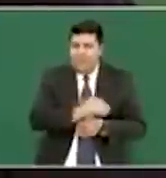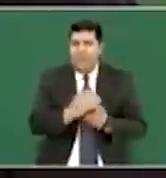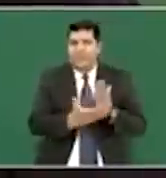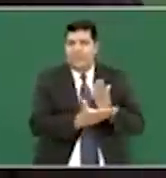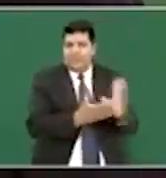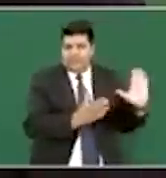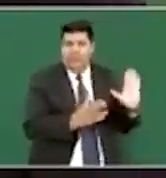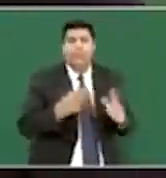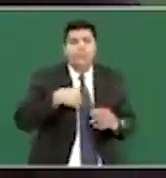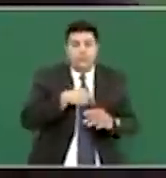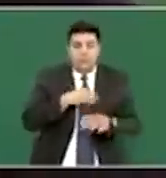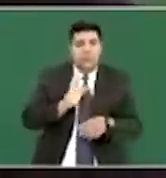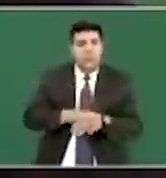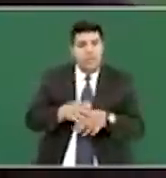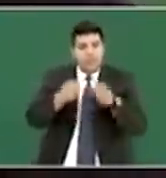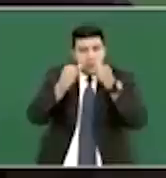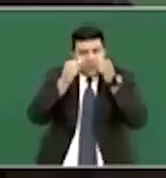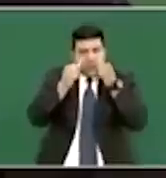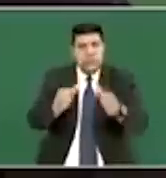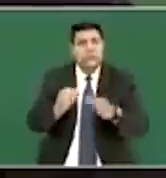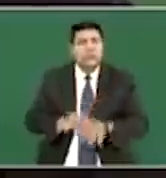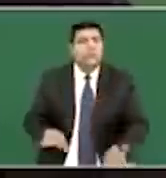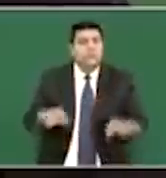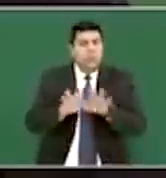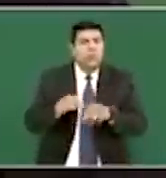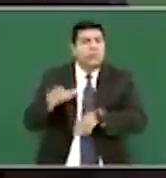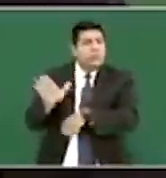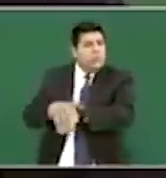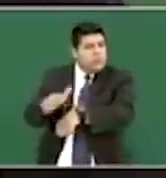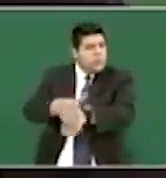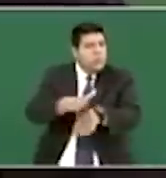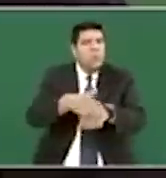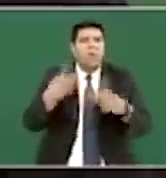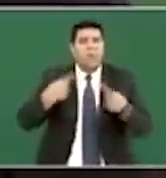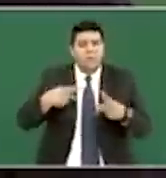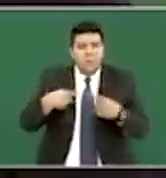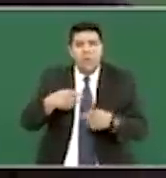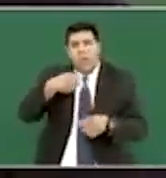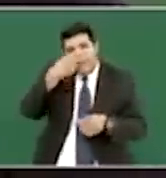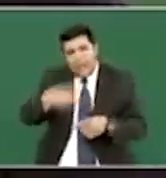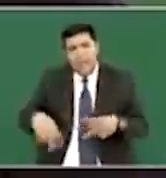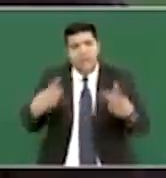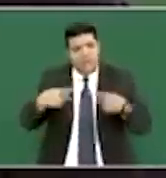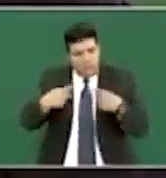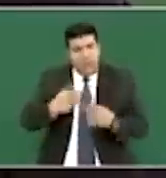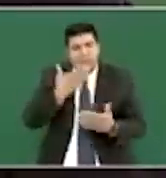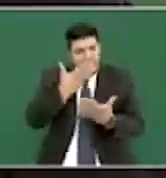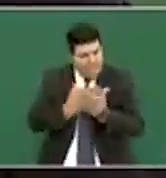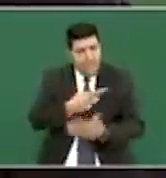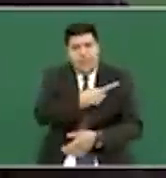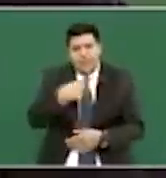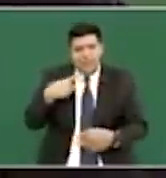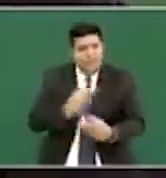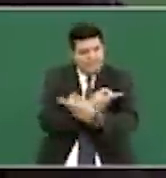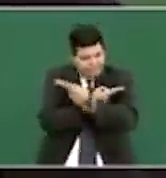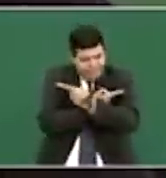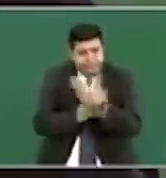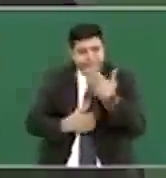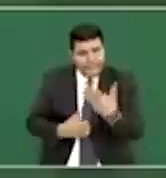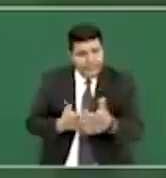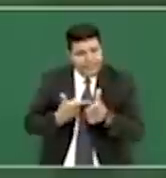fondo y llamar a todos los mexicanos a portarnos bien.